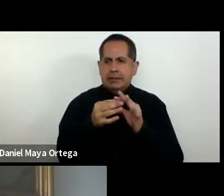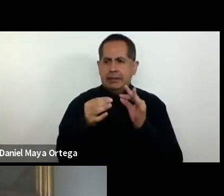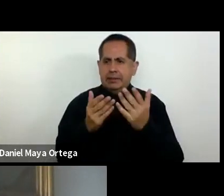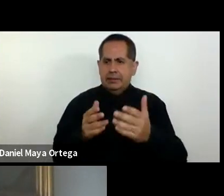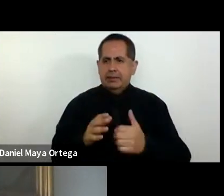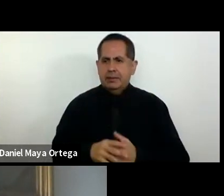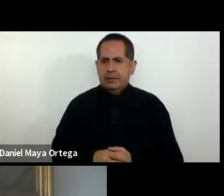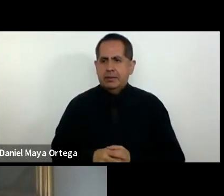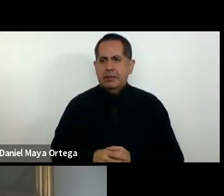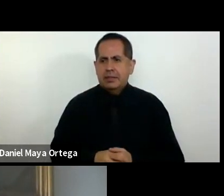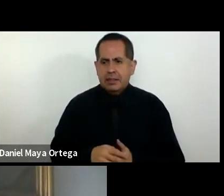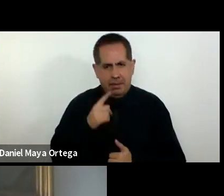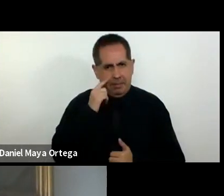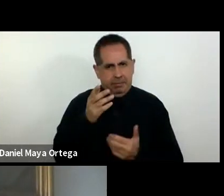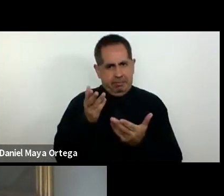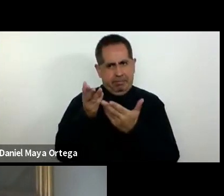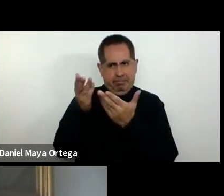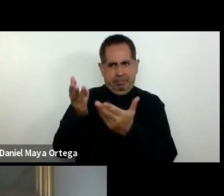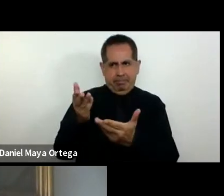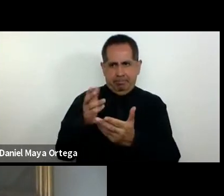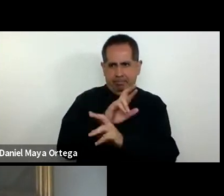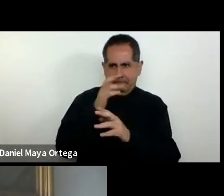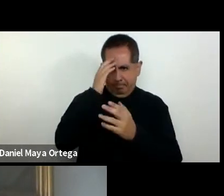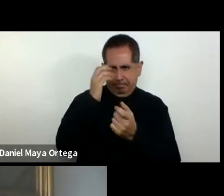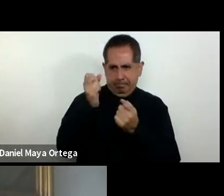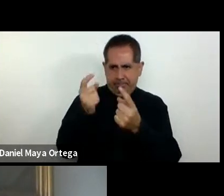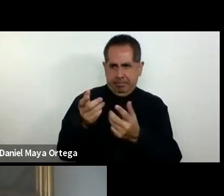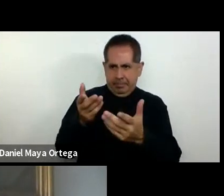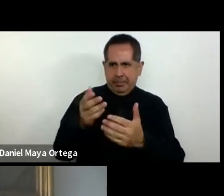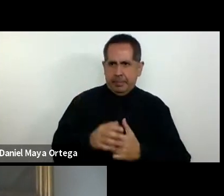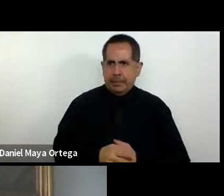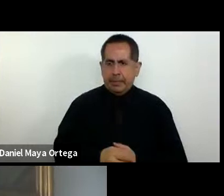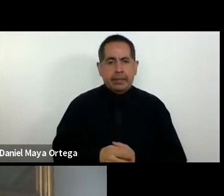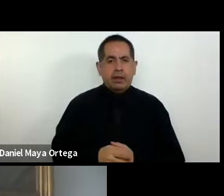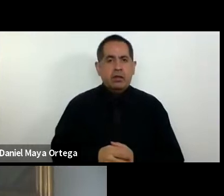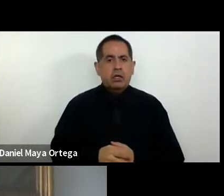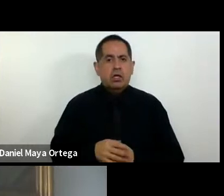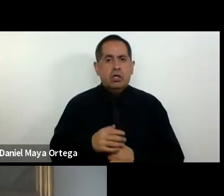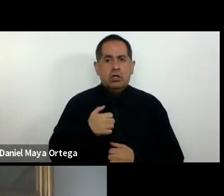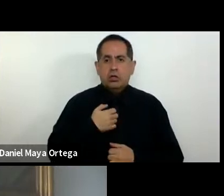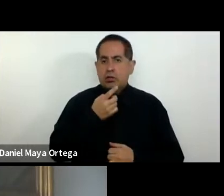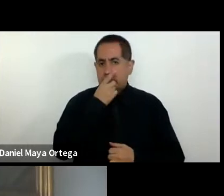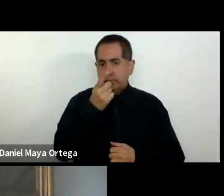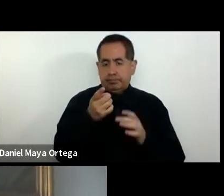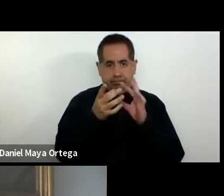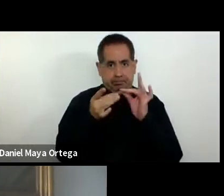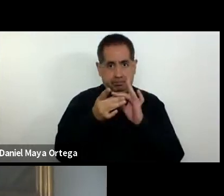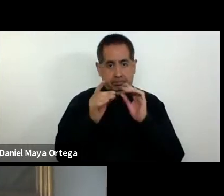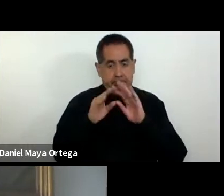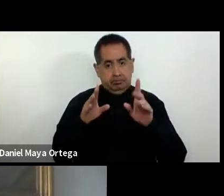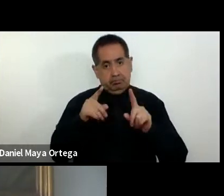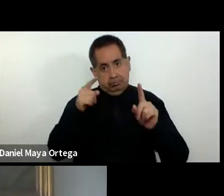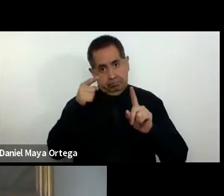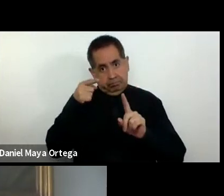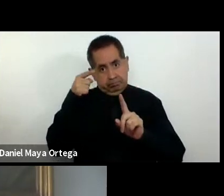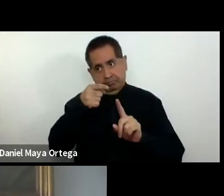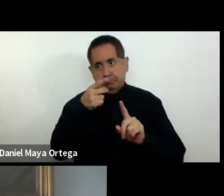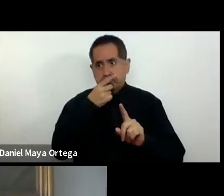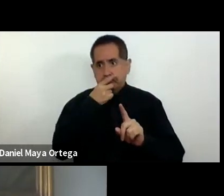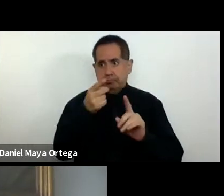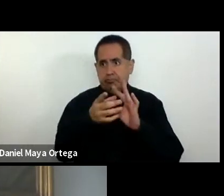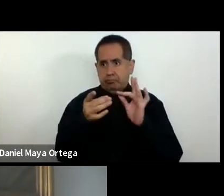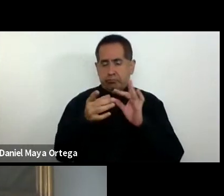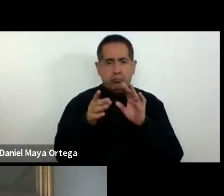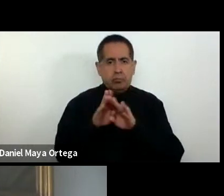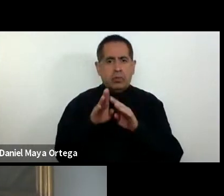Esto es para ello, ¿sí? Quiero decirles y quiero dirigirme hacia ustedes en